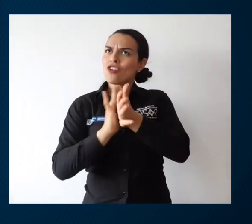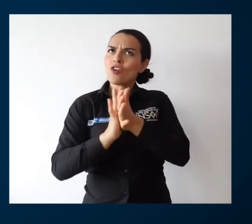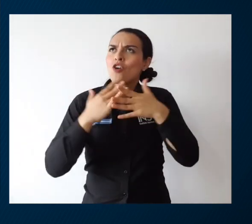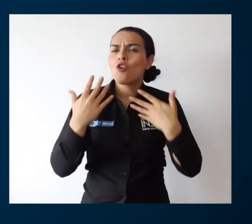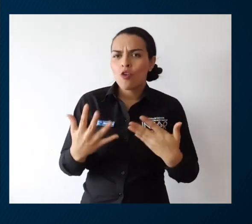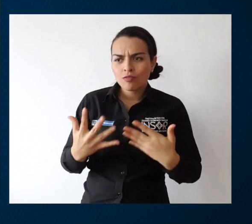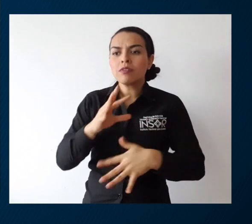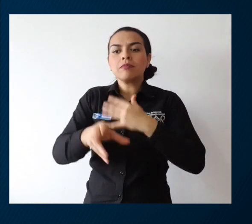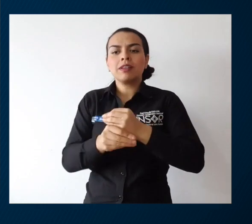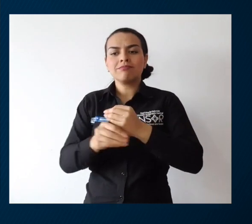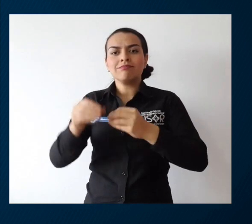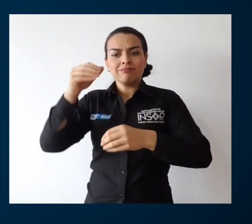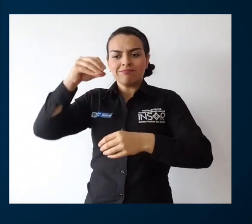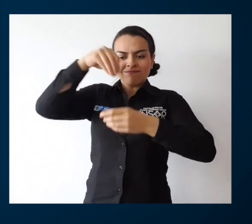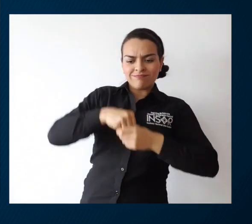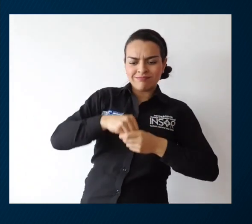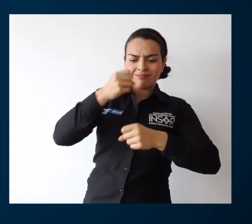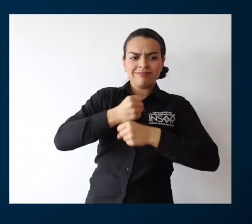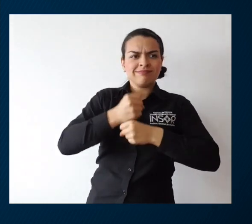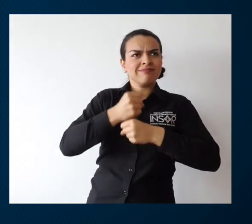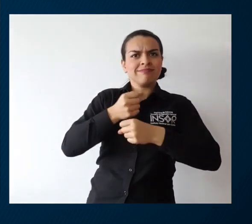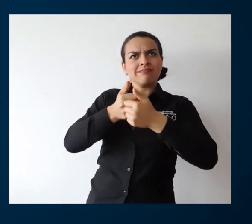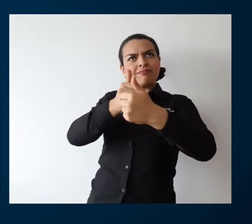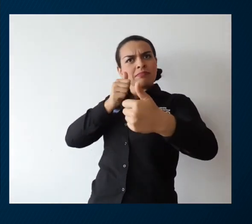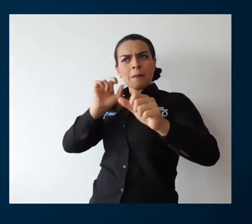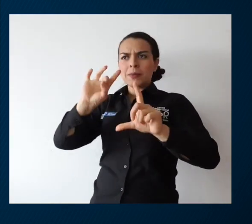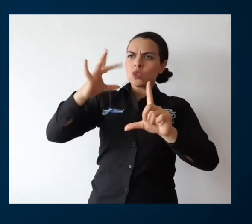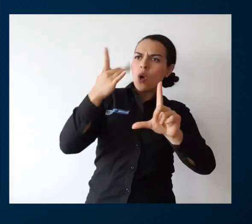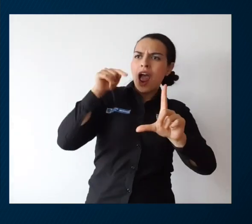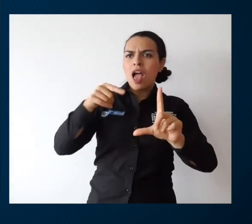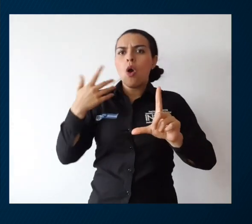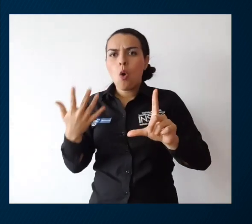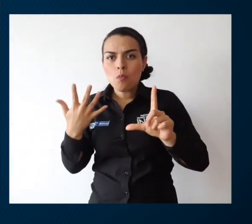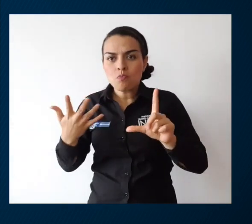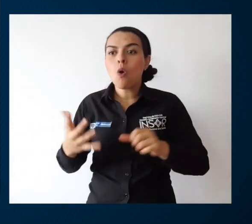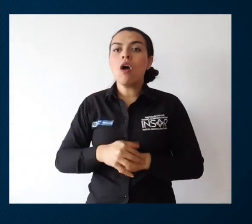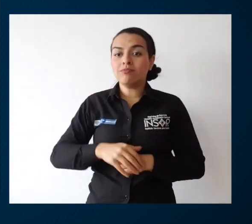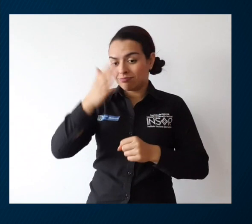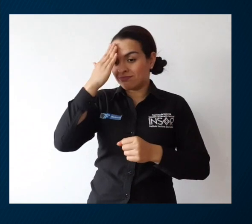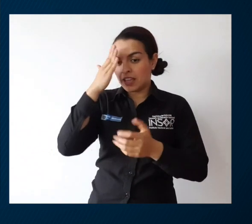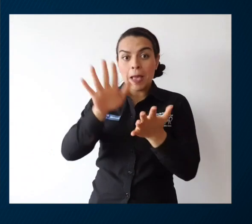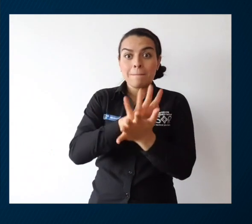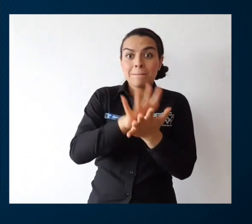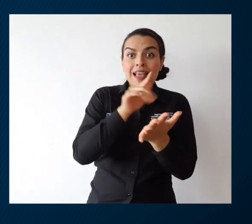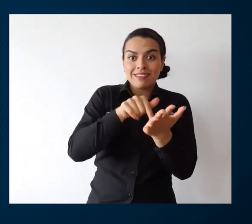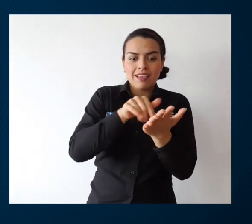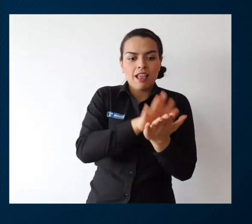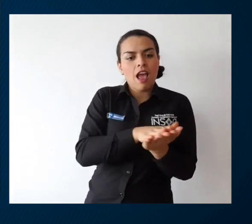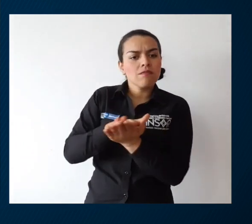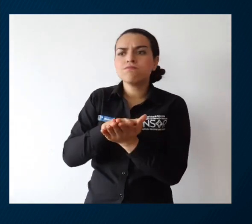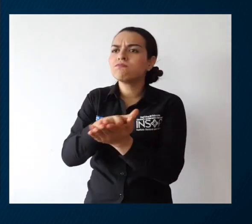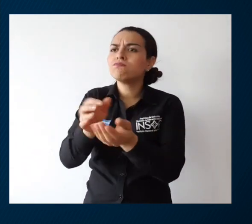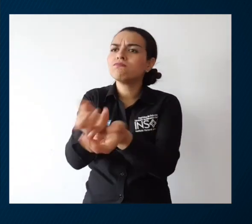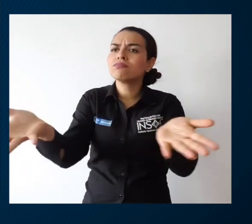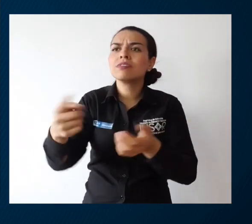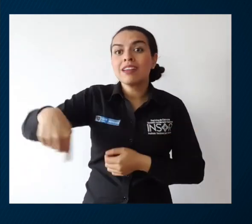aula remoto por medios virtuales, cómo fortalecemos también esas capacidades para usar el material que proveíamos